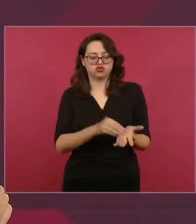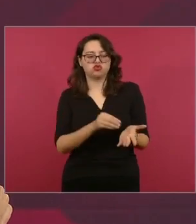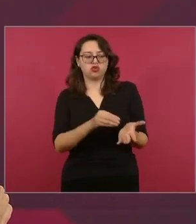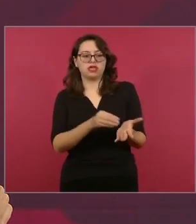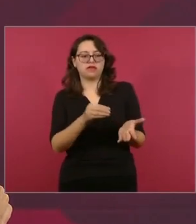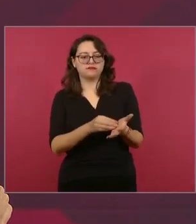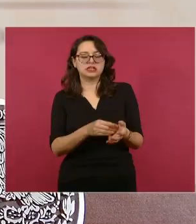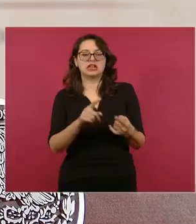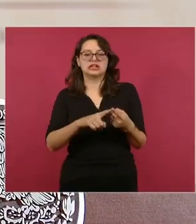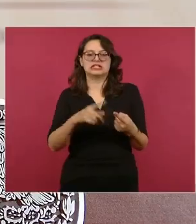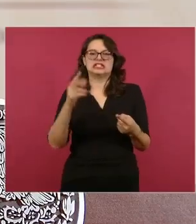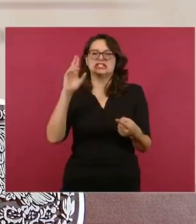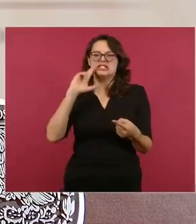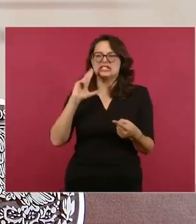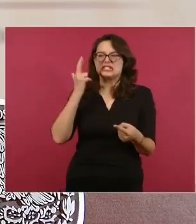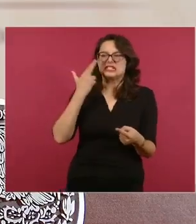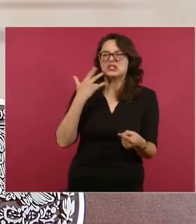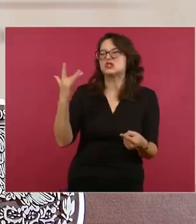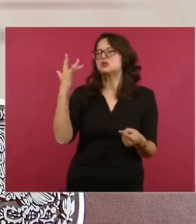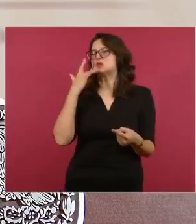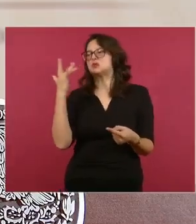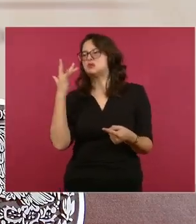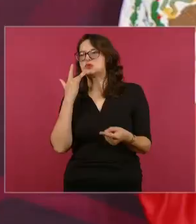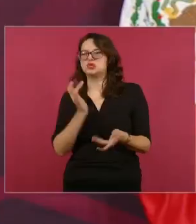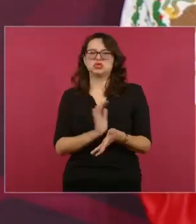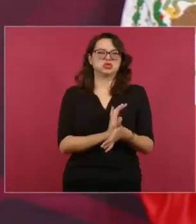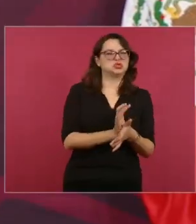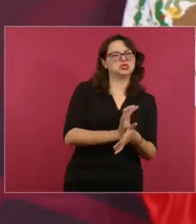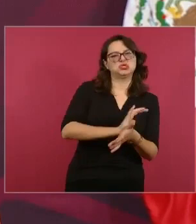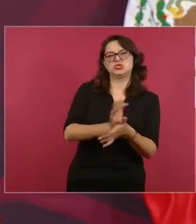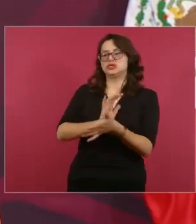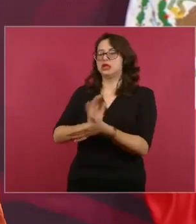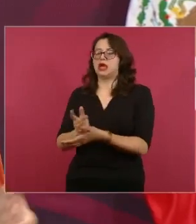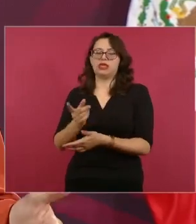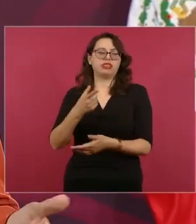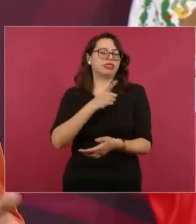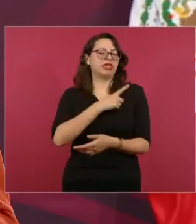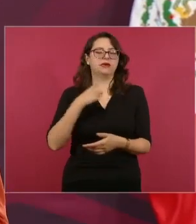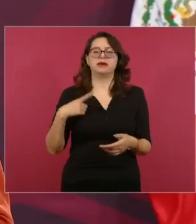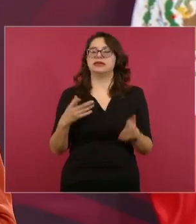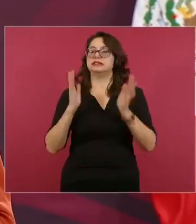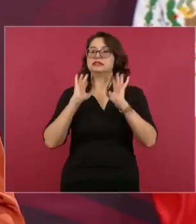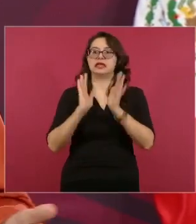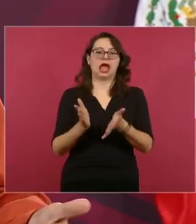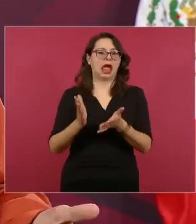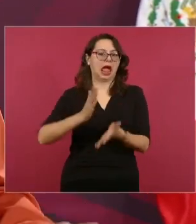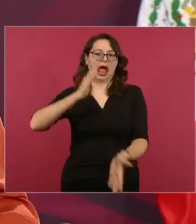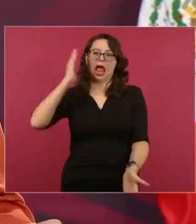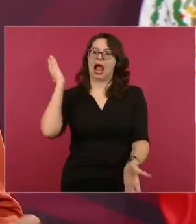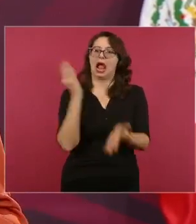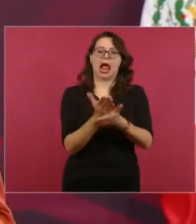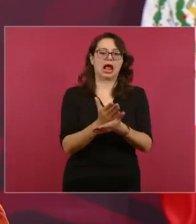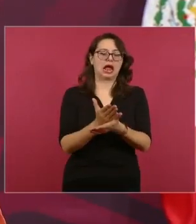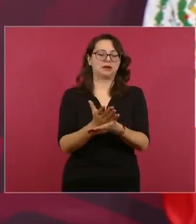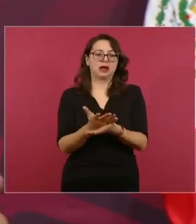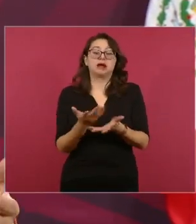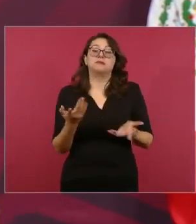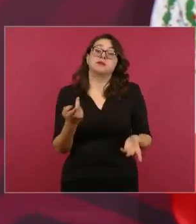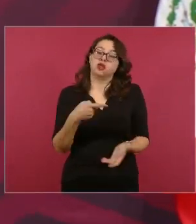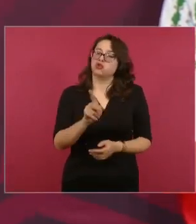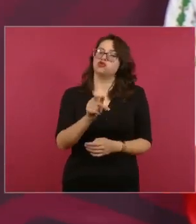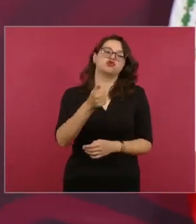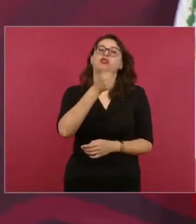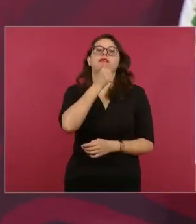el clasismo, el racismo y la discriminación. Entonces, ¿hay presencia en México? Pues claro, lo hemos